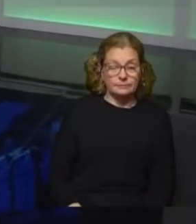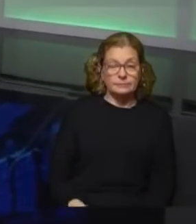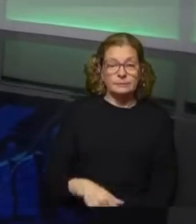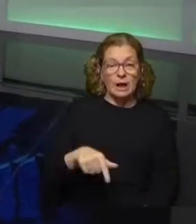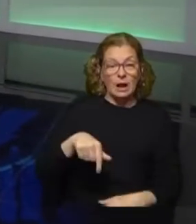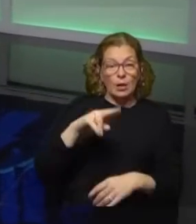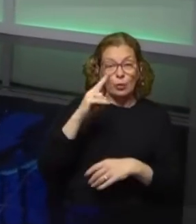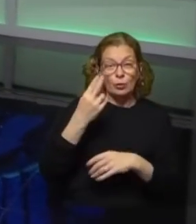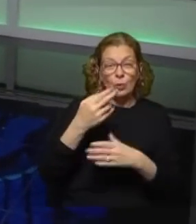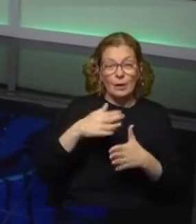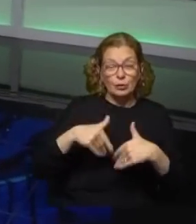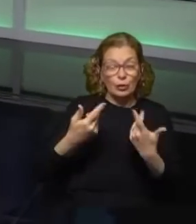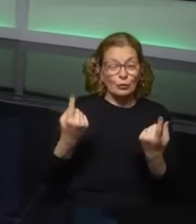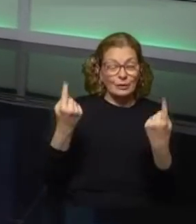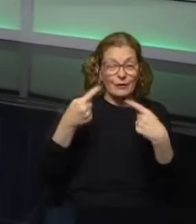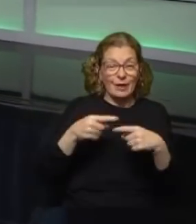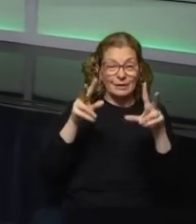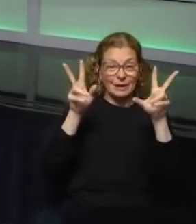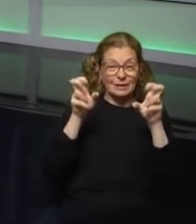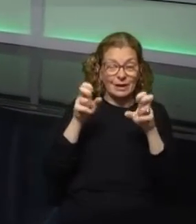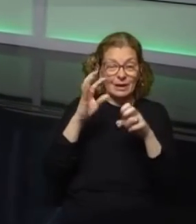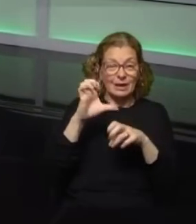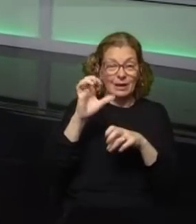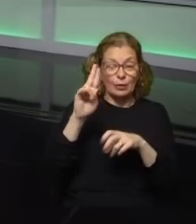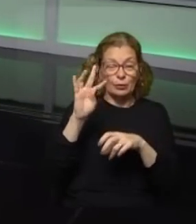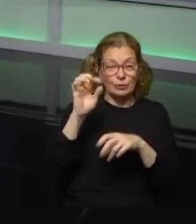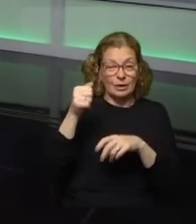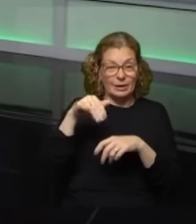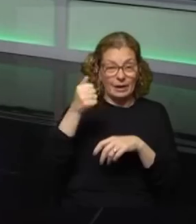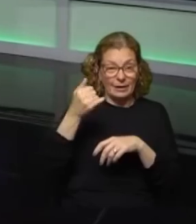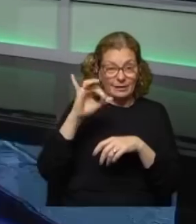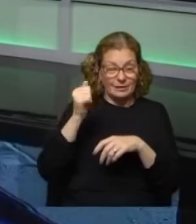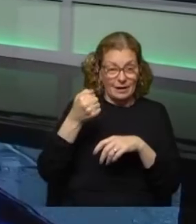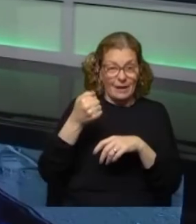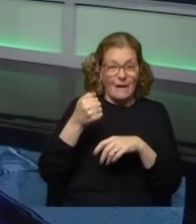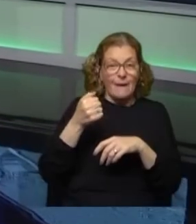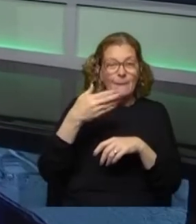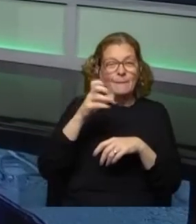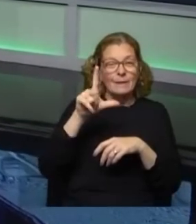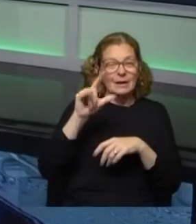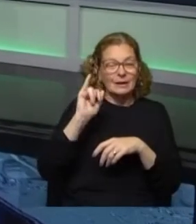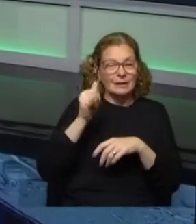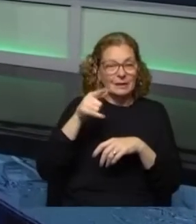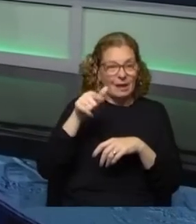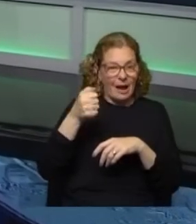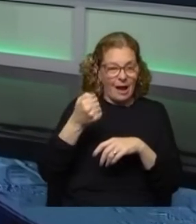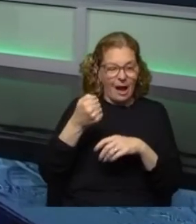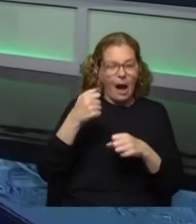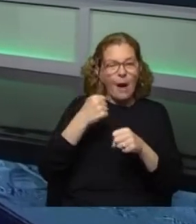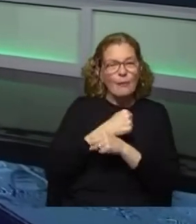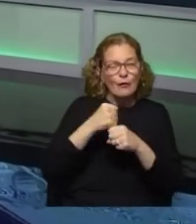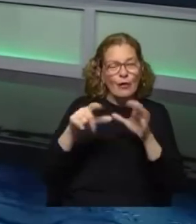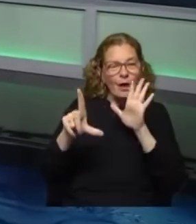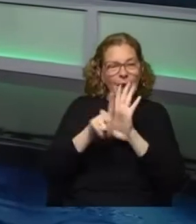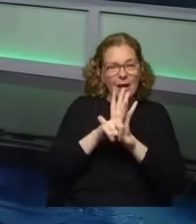nuestro país da todo un debate por el tema de la eutanasia Bélgica cumplió 20 años desde que aprobó una ley que